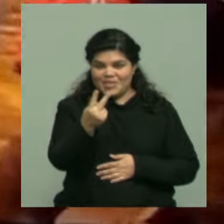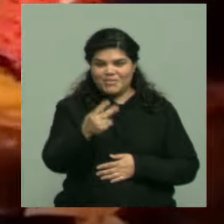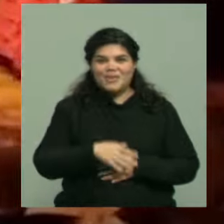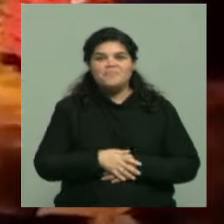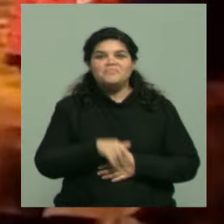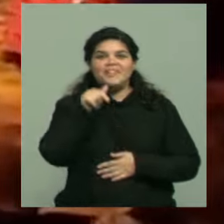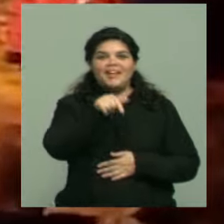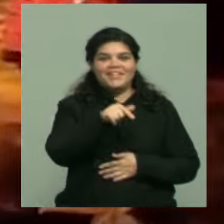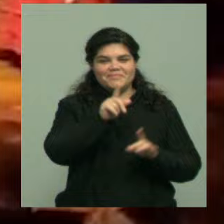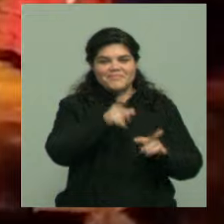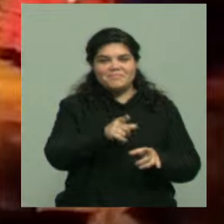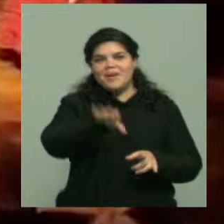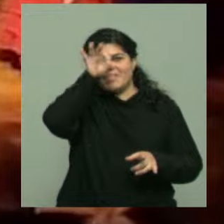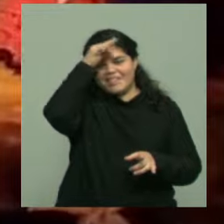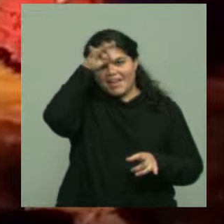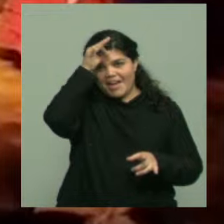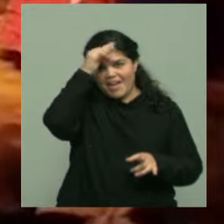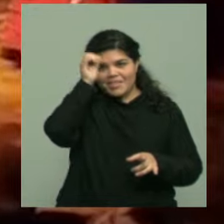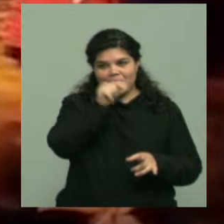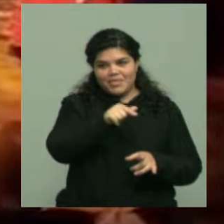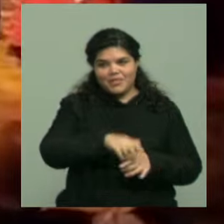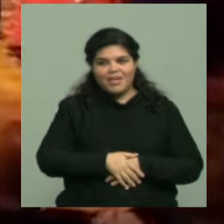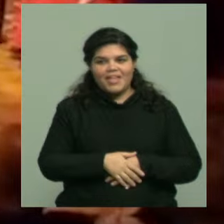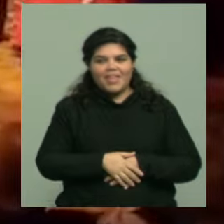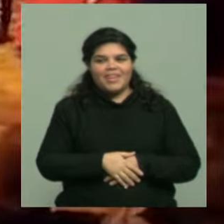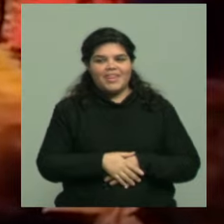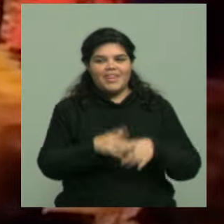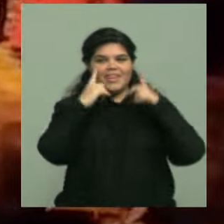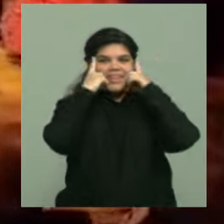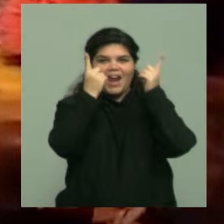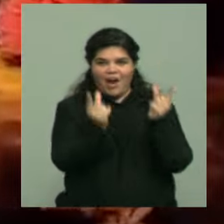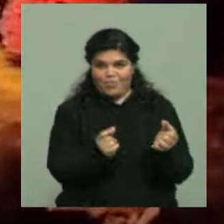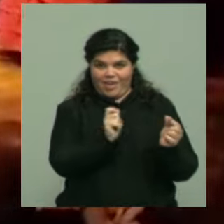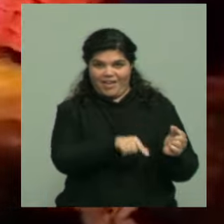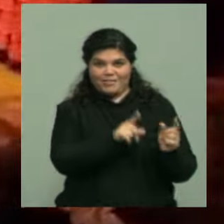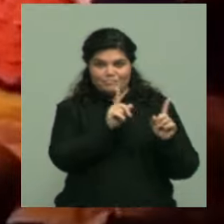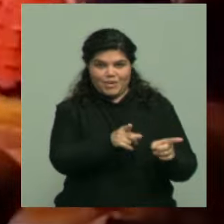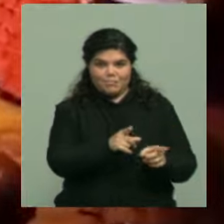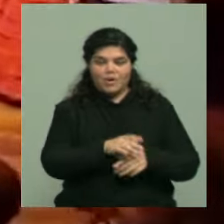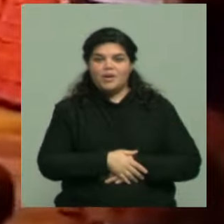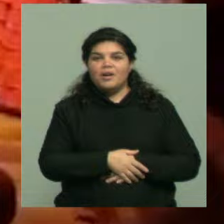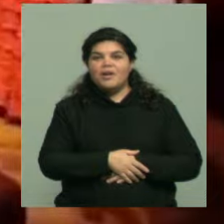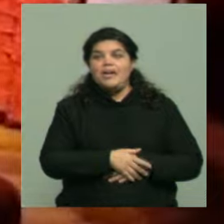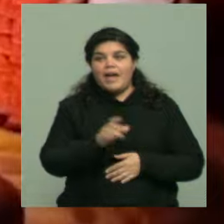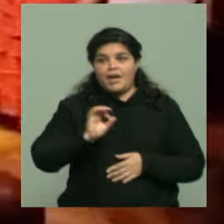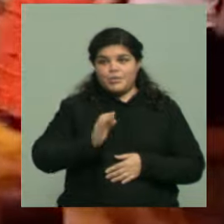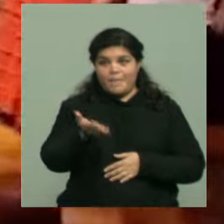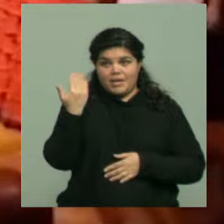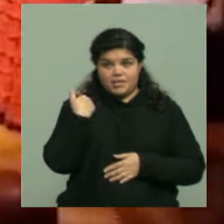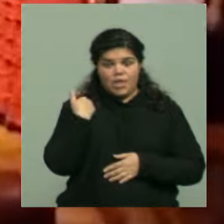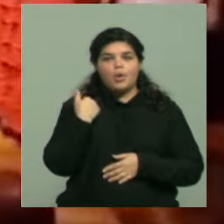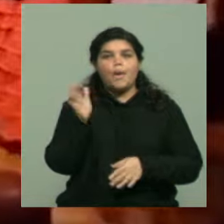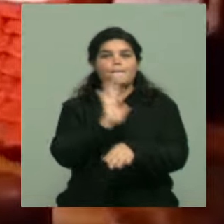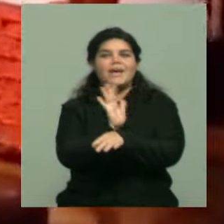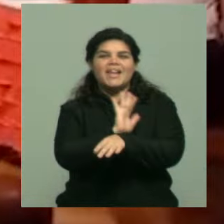musical. Ah, muy bien. Y les fue muy bien, me imagino. Sí. A sala llena. Y el año pasado ellos filmaron, participaron de la